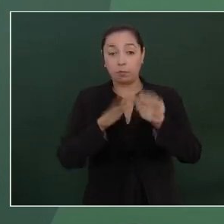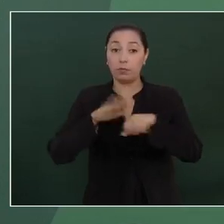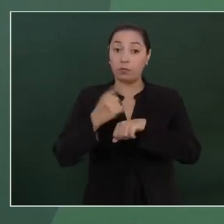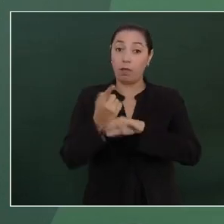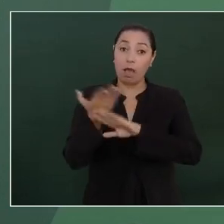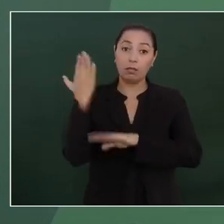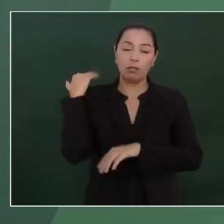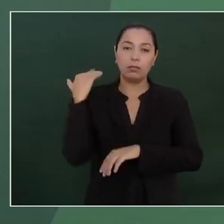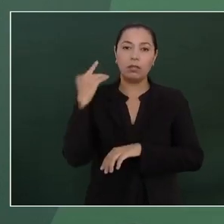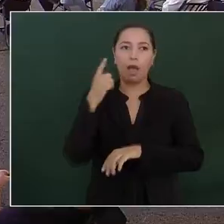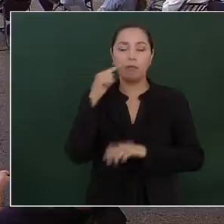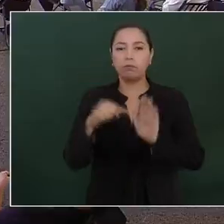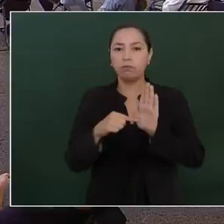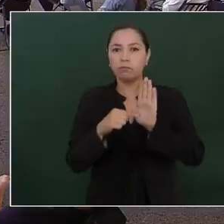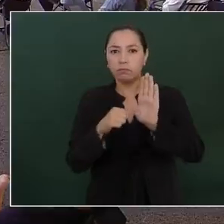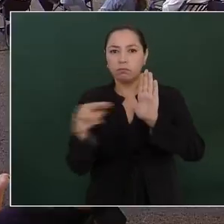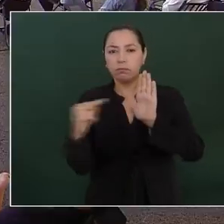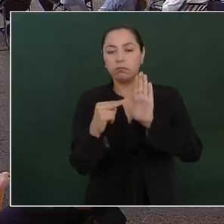estos asuntos,